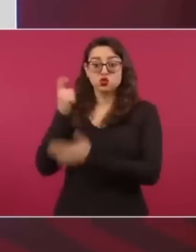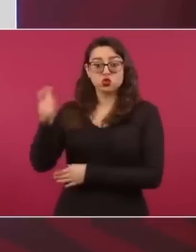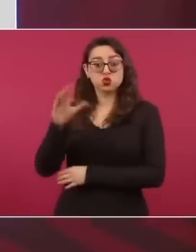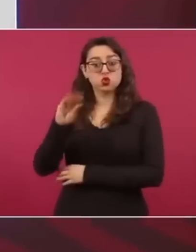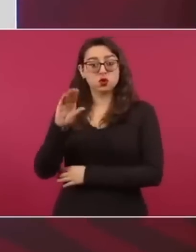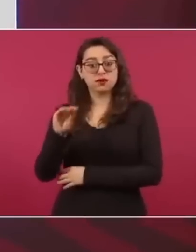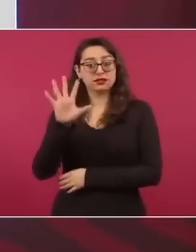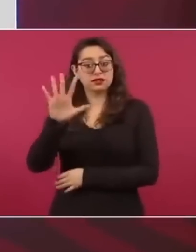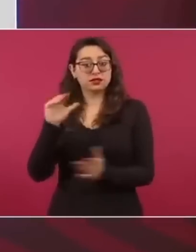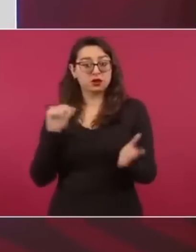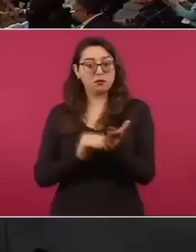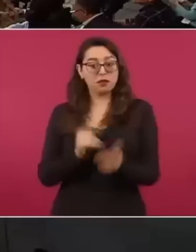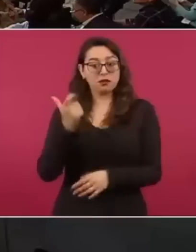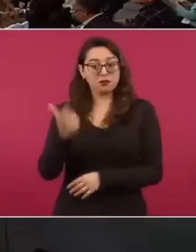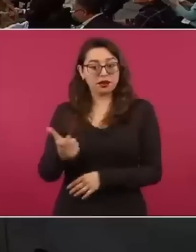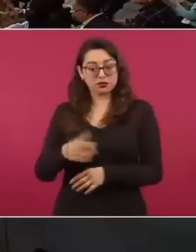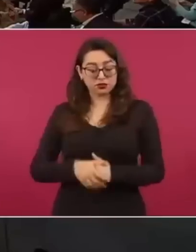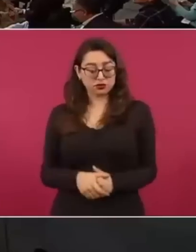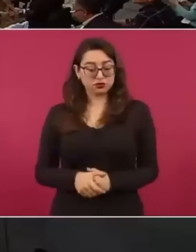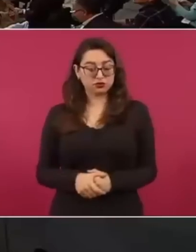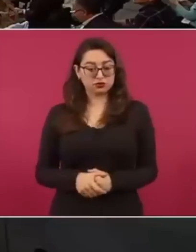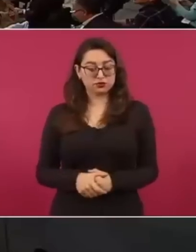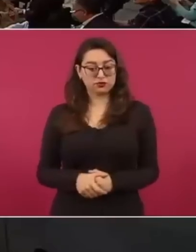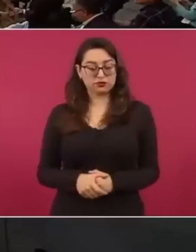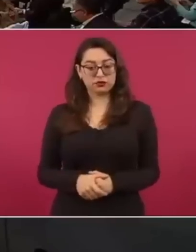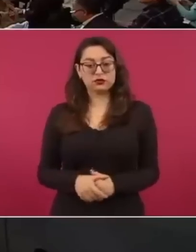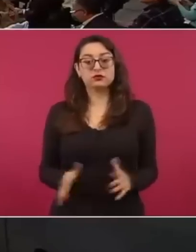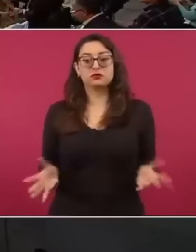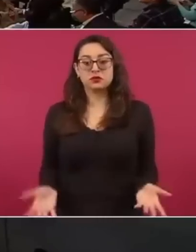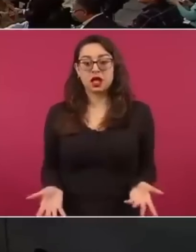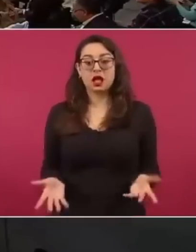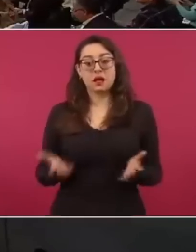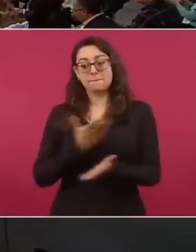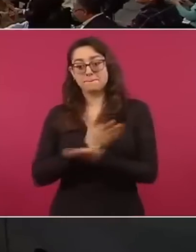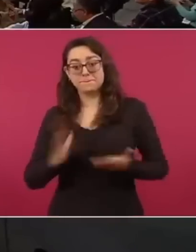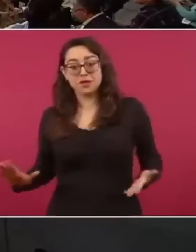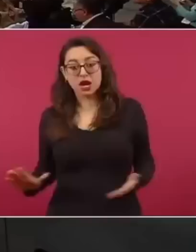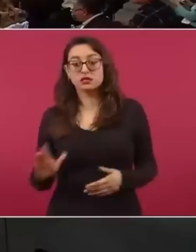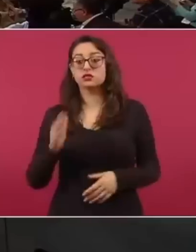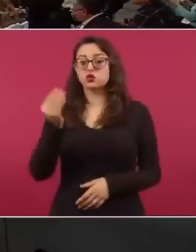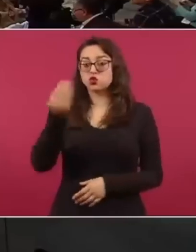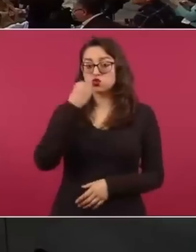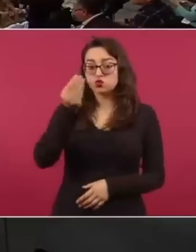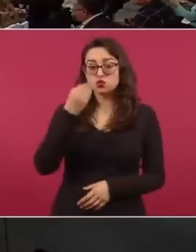10 días de sueldo, un fondo para comer en restaurantes de lujo